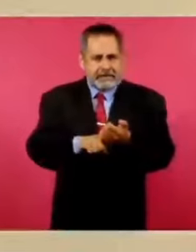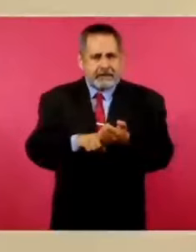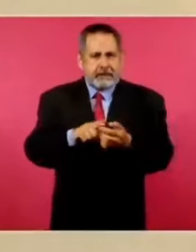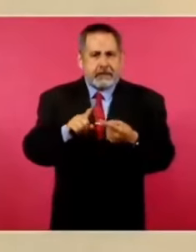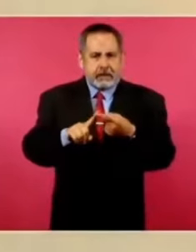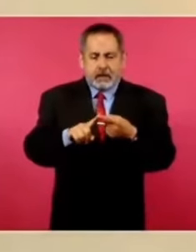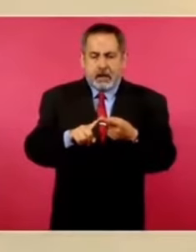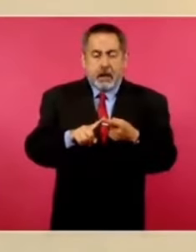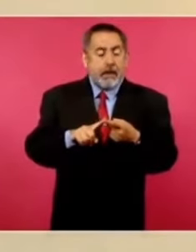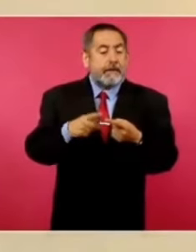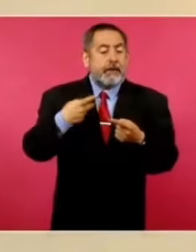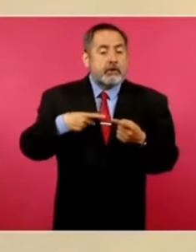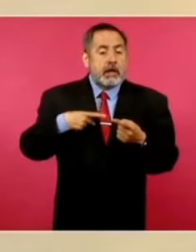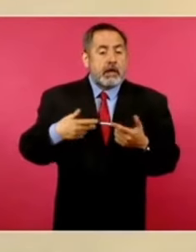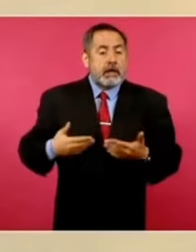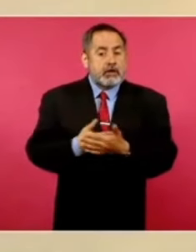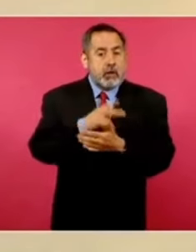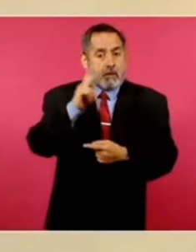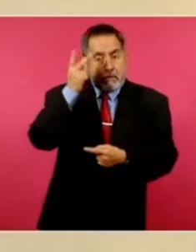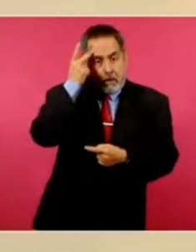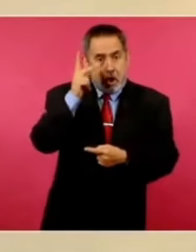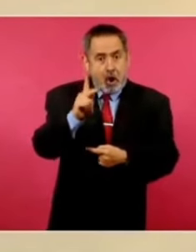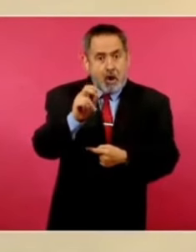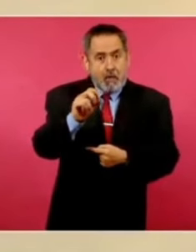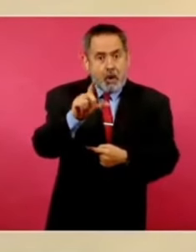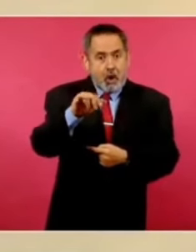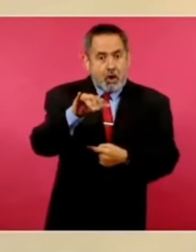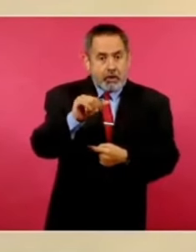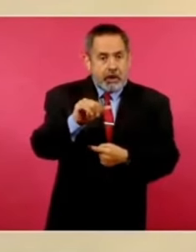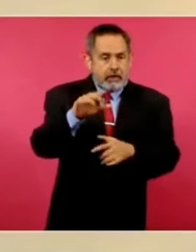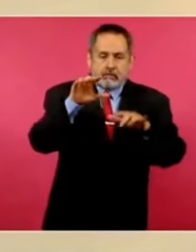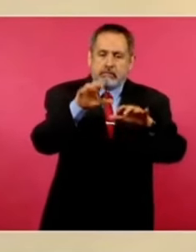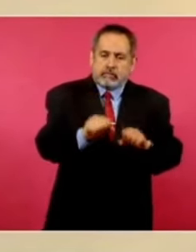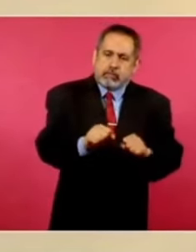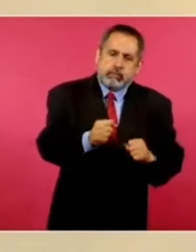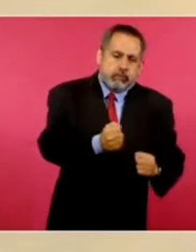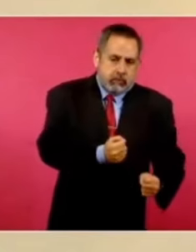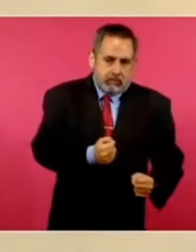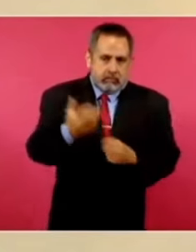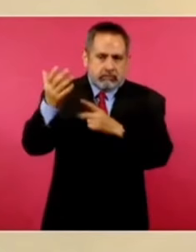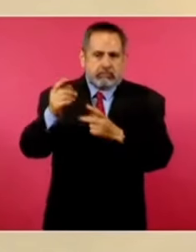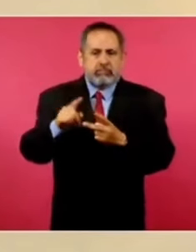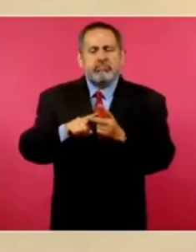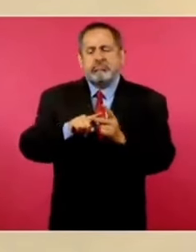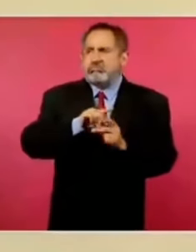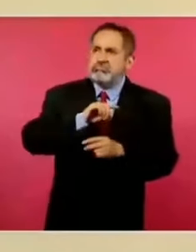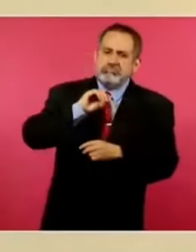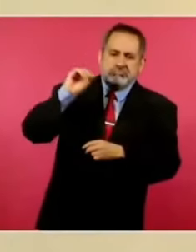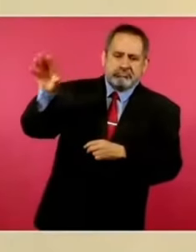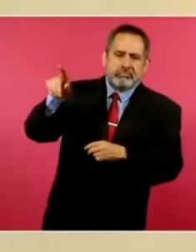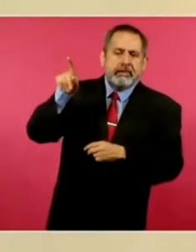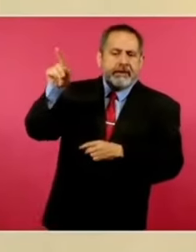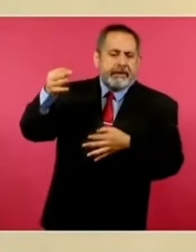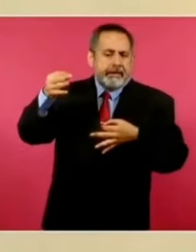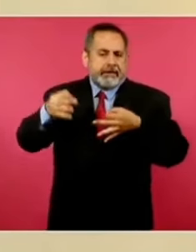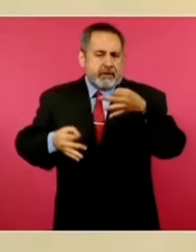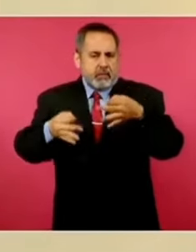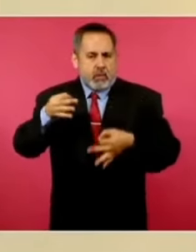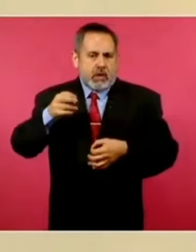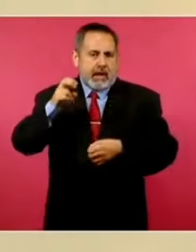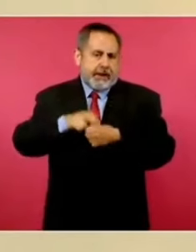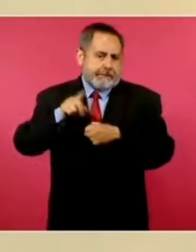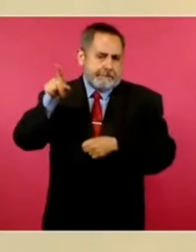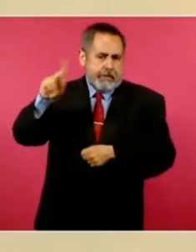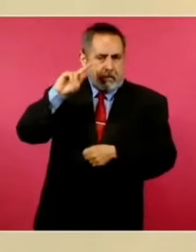un ciudadano polaco que fue precisamente extraditado a una corte a un tribunal Regional de